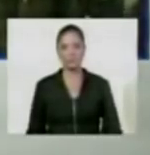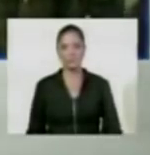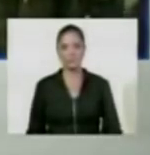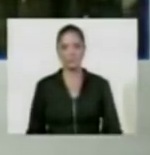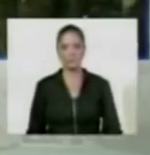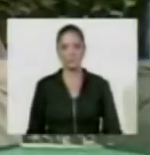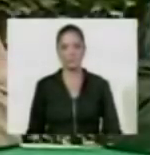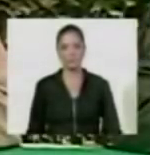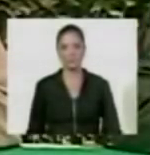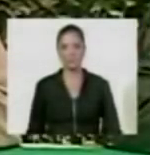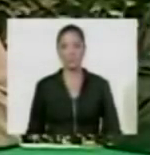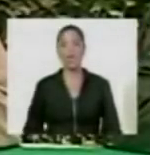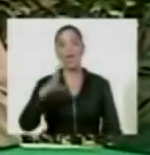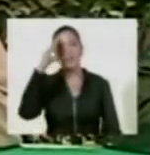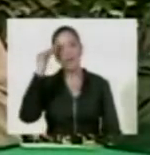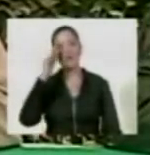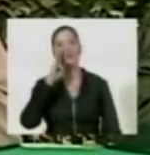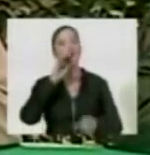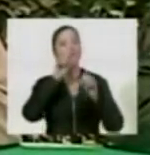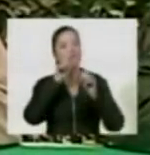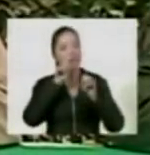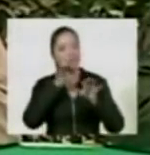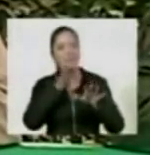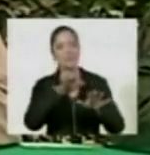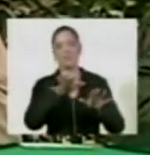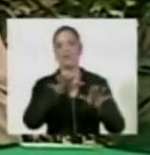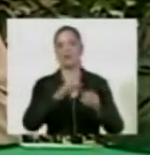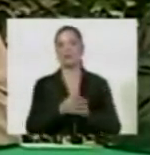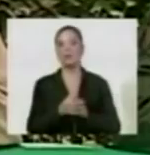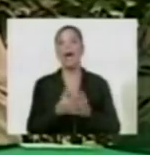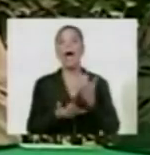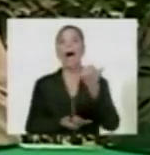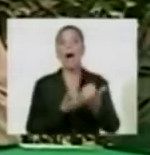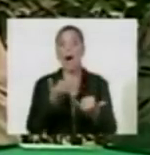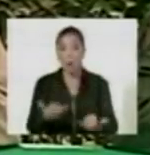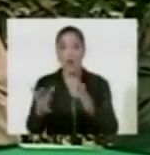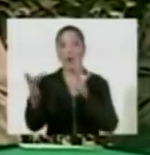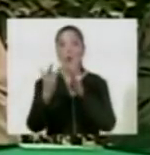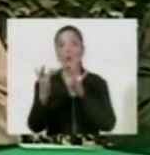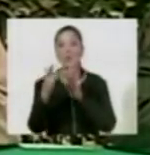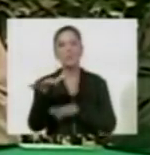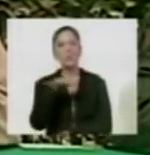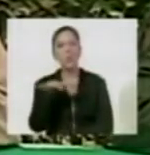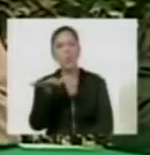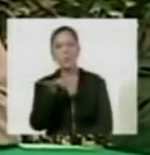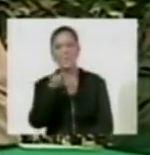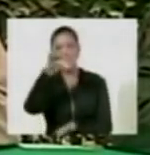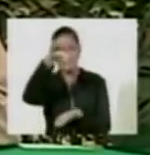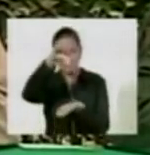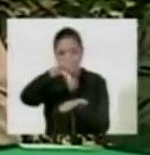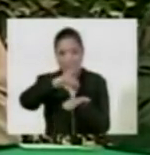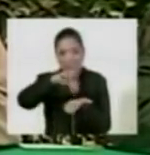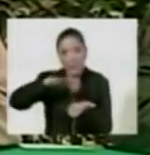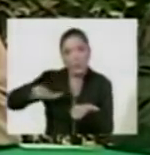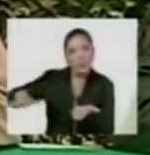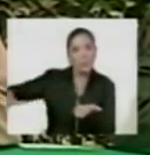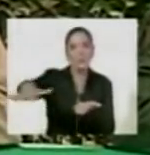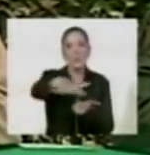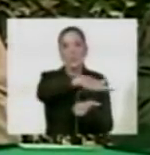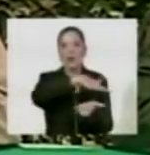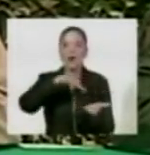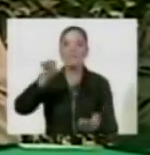Los bendiga Dios y nuestra patria los bendiga. Ahora nos vamos al Pao, en el mero centro de Venezuela,